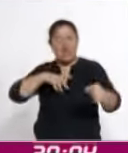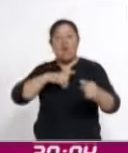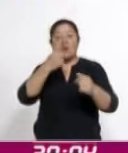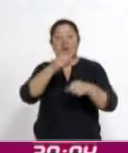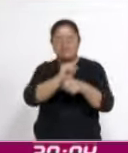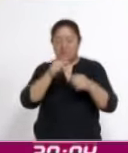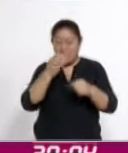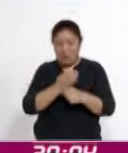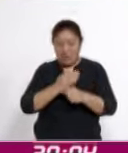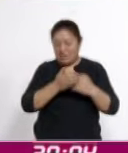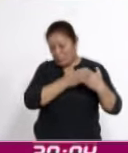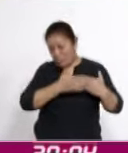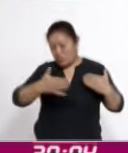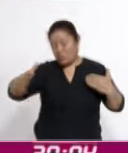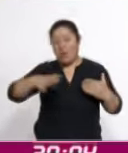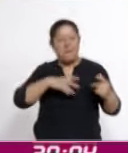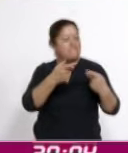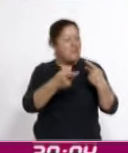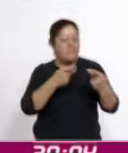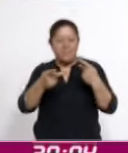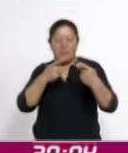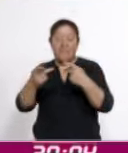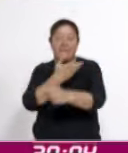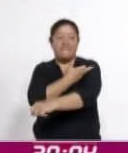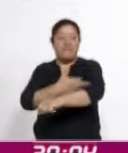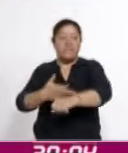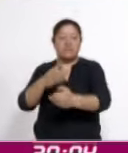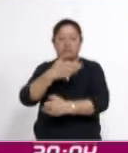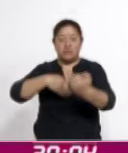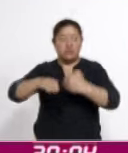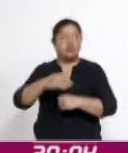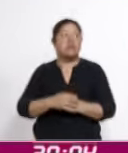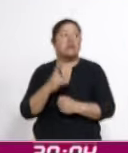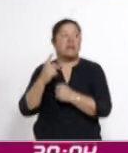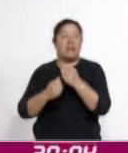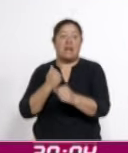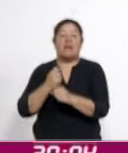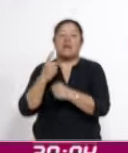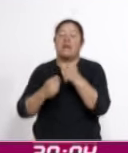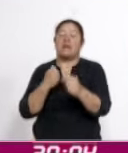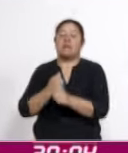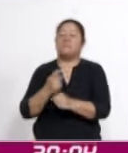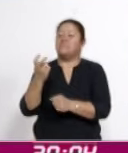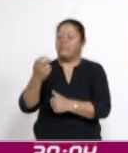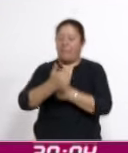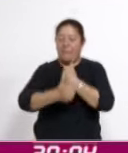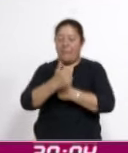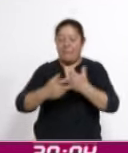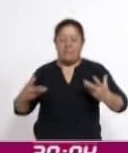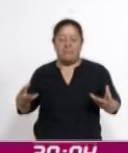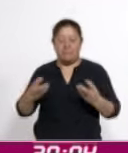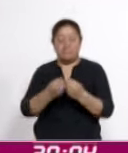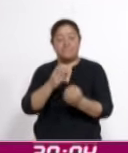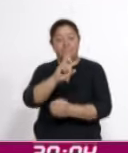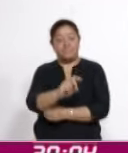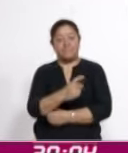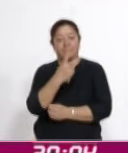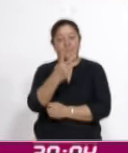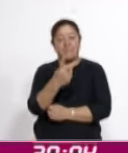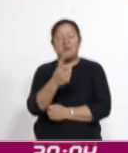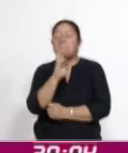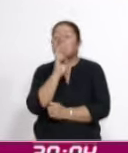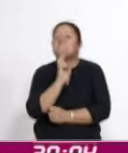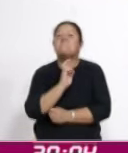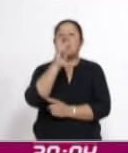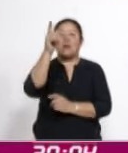semana con los preparativos y familiarización Como cada año esta competencia reun irá a las 32 mejores flechas del